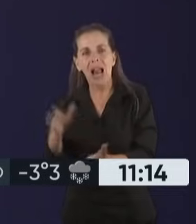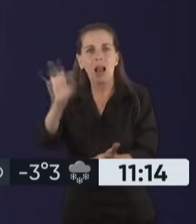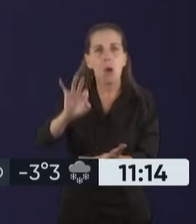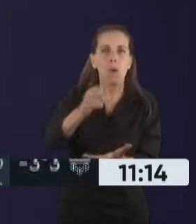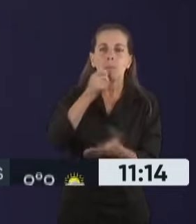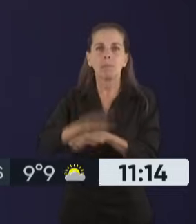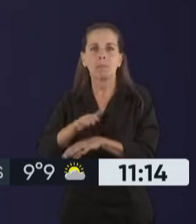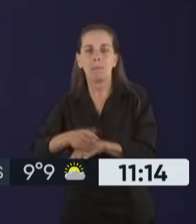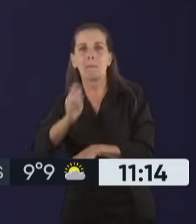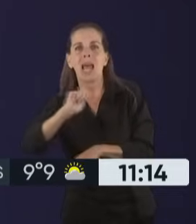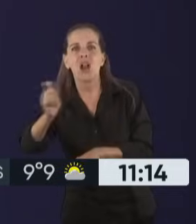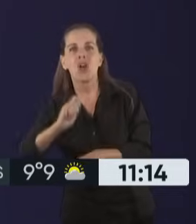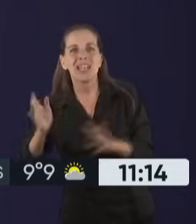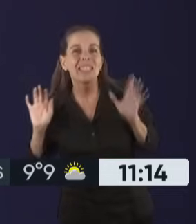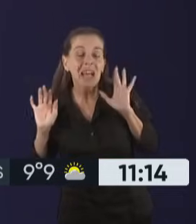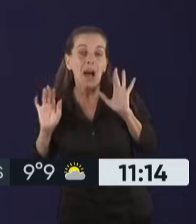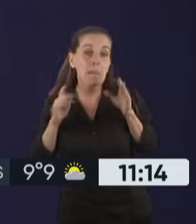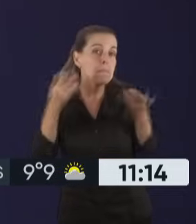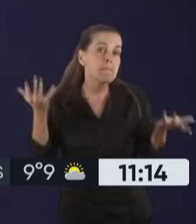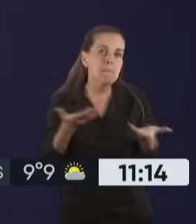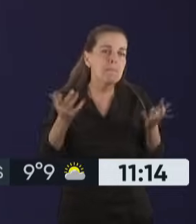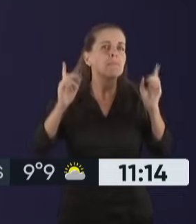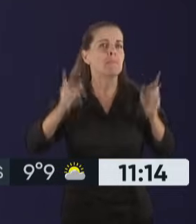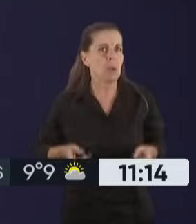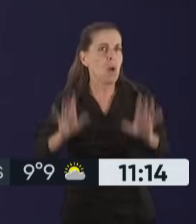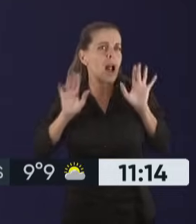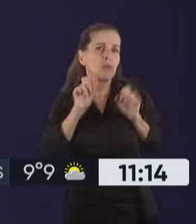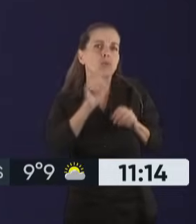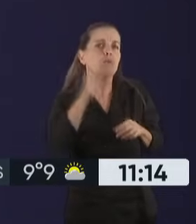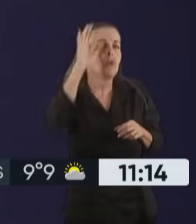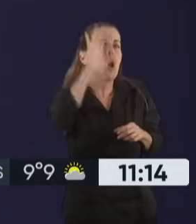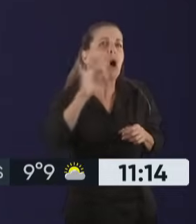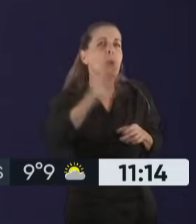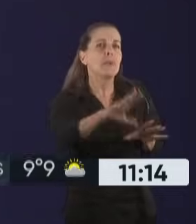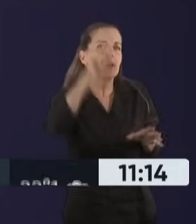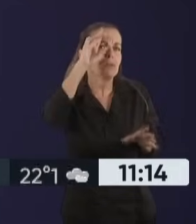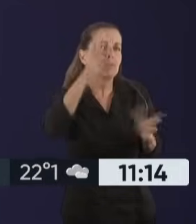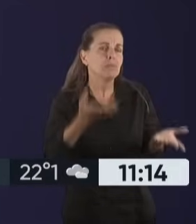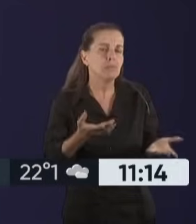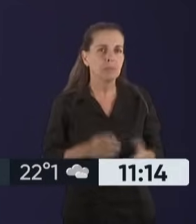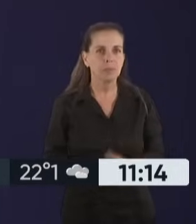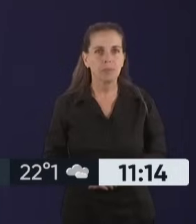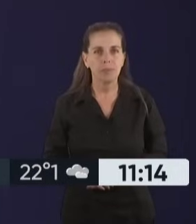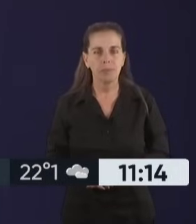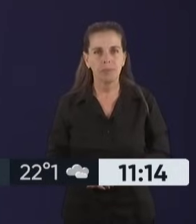periodismo, probablemente siguió esa línea. De todas maneras, no deja de ser una opinión de él en tal caso, pero